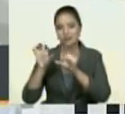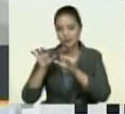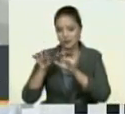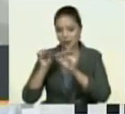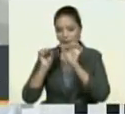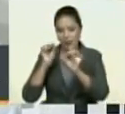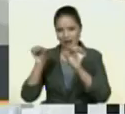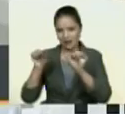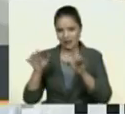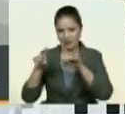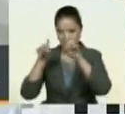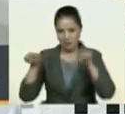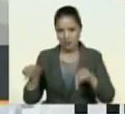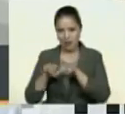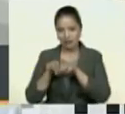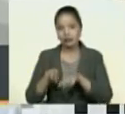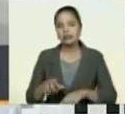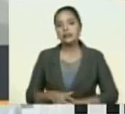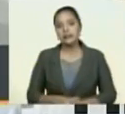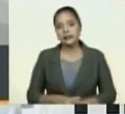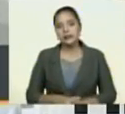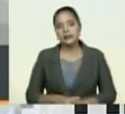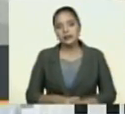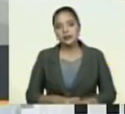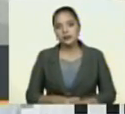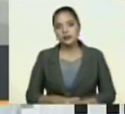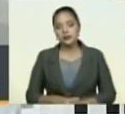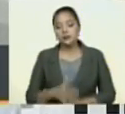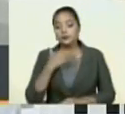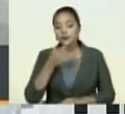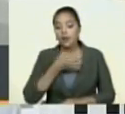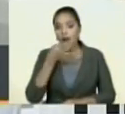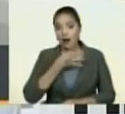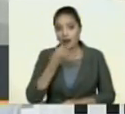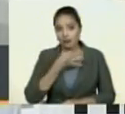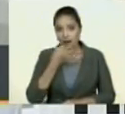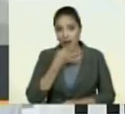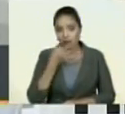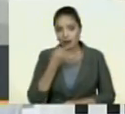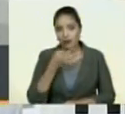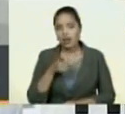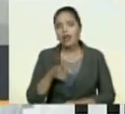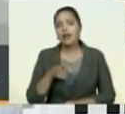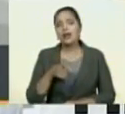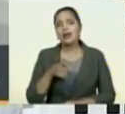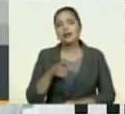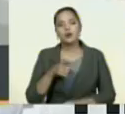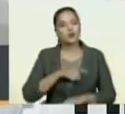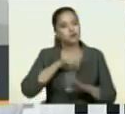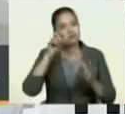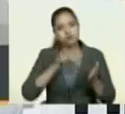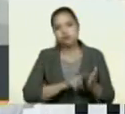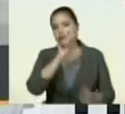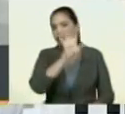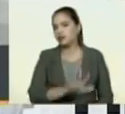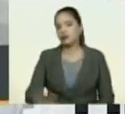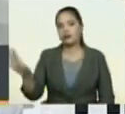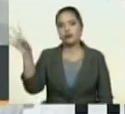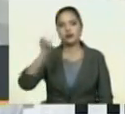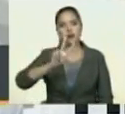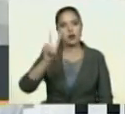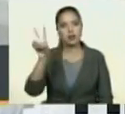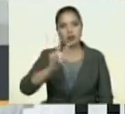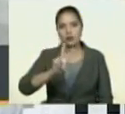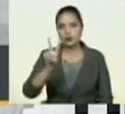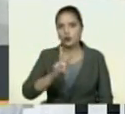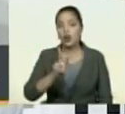hasta esa zona. Consideramos que también al final de la tarde podemos contar el 100% de todo el país, no solamente los